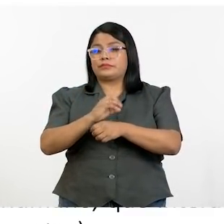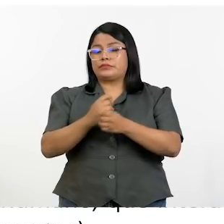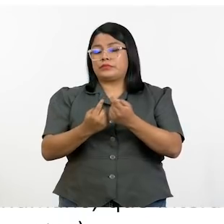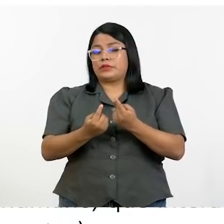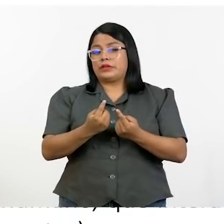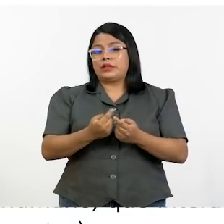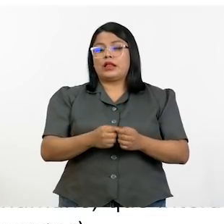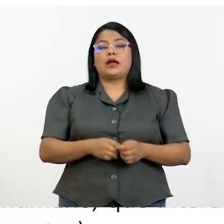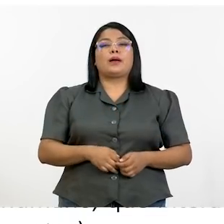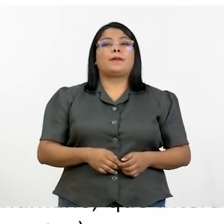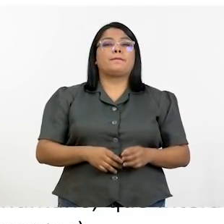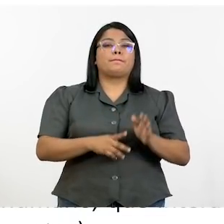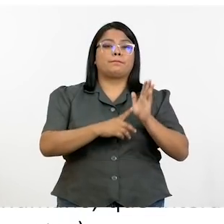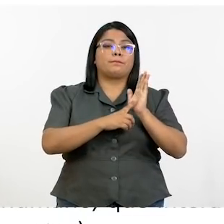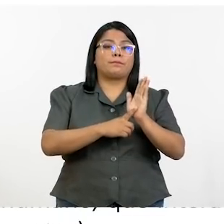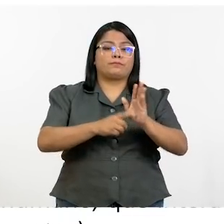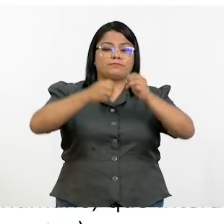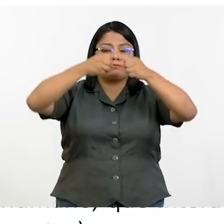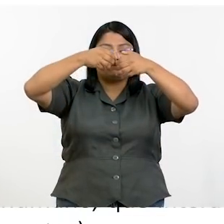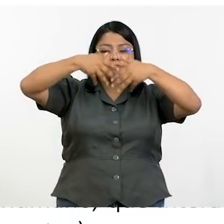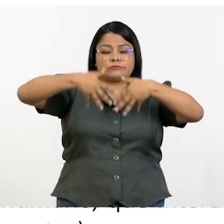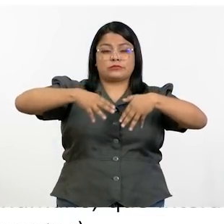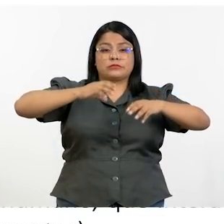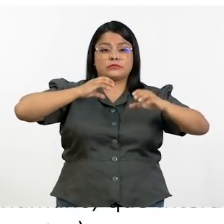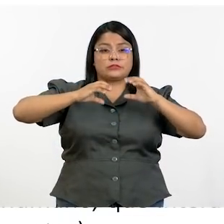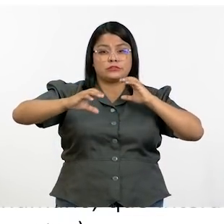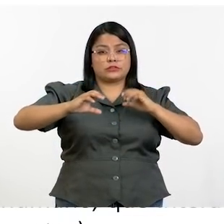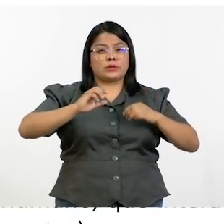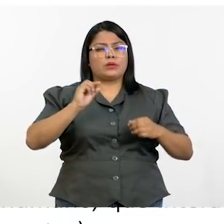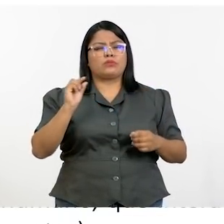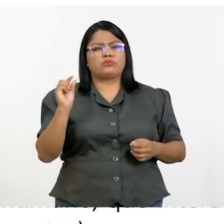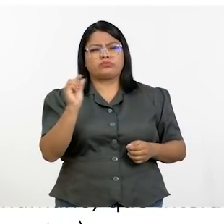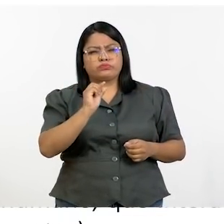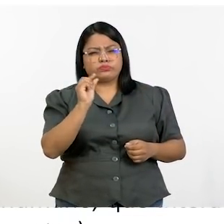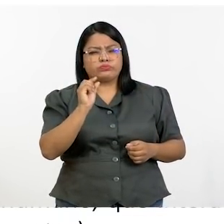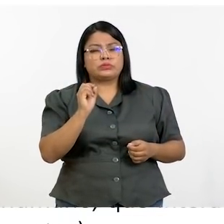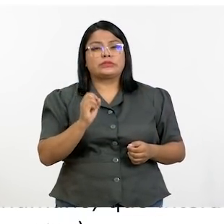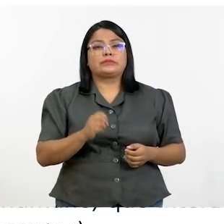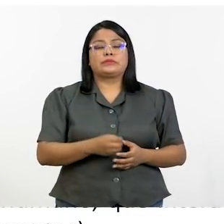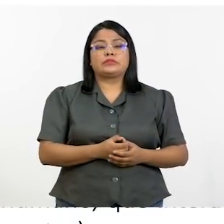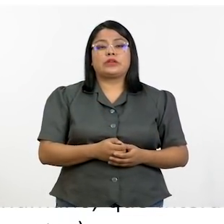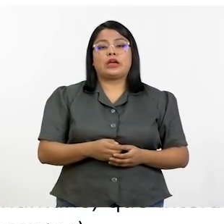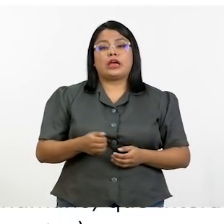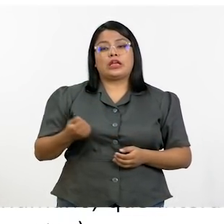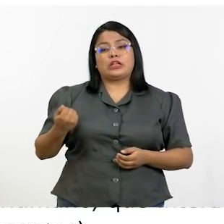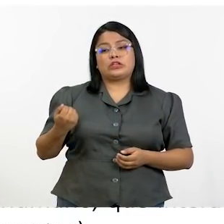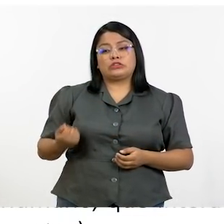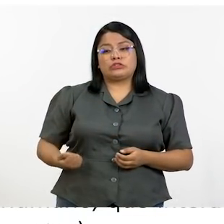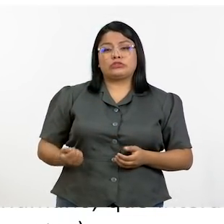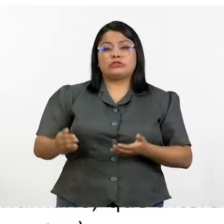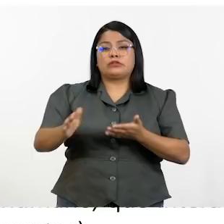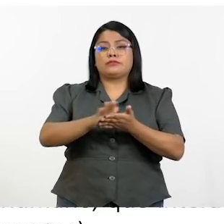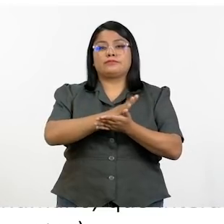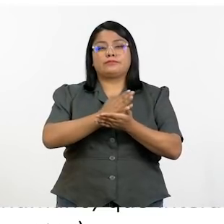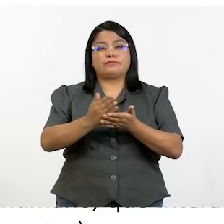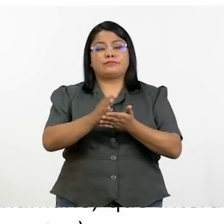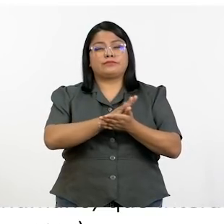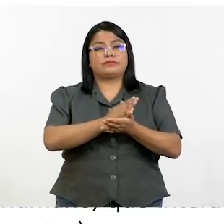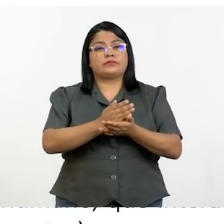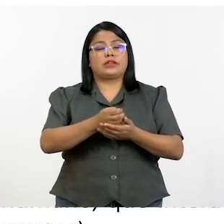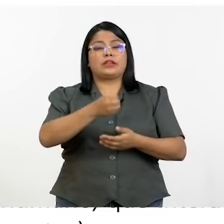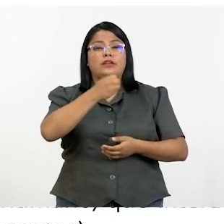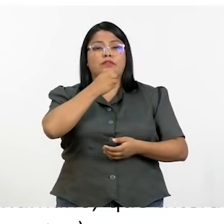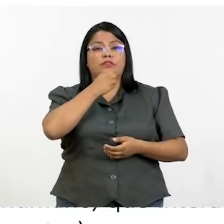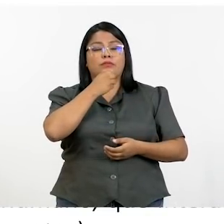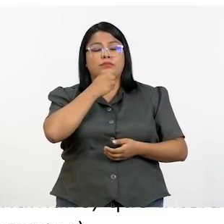dice: presente el esquema de la comunicación y permita que el estudiantado socialice la explicación